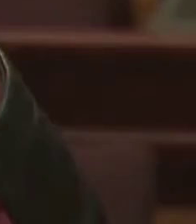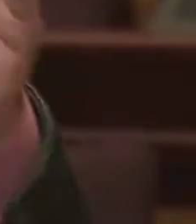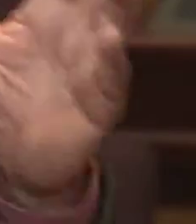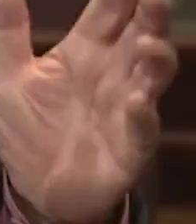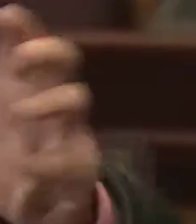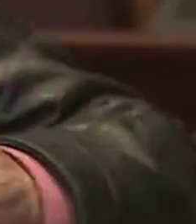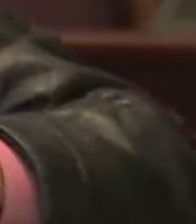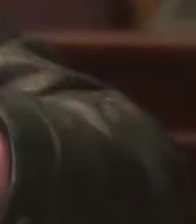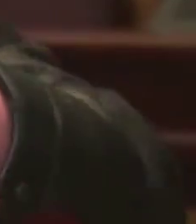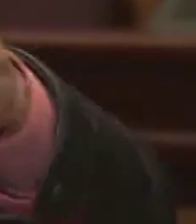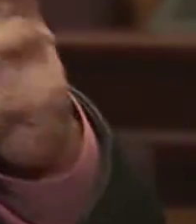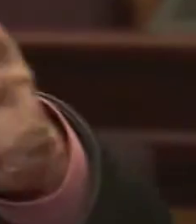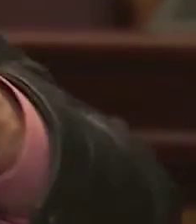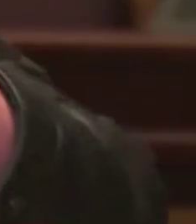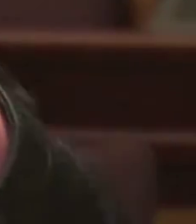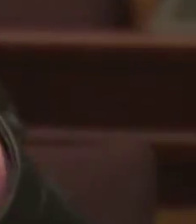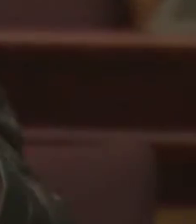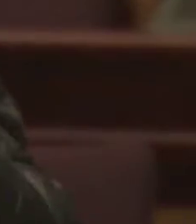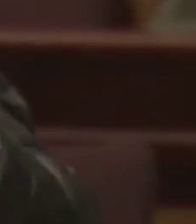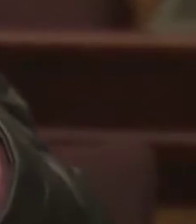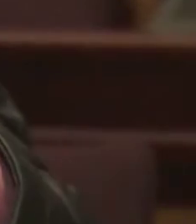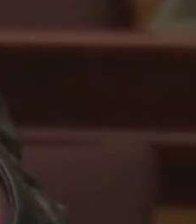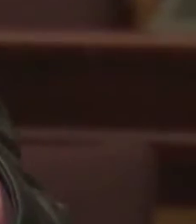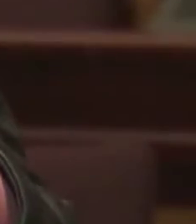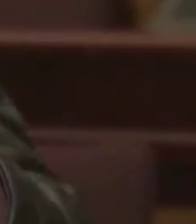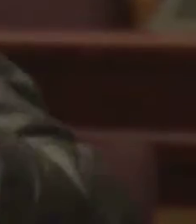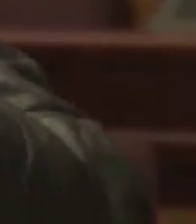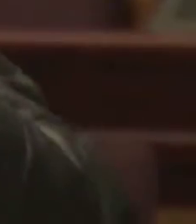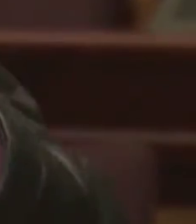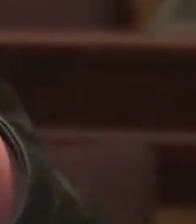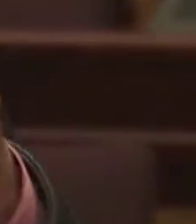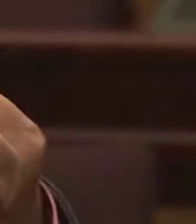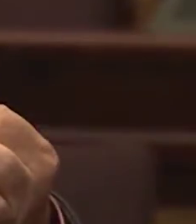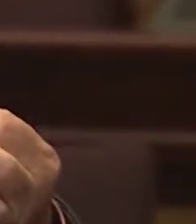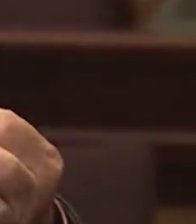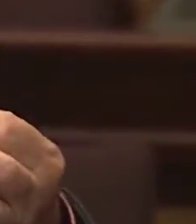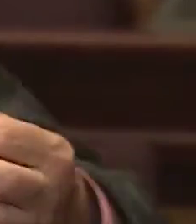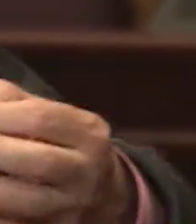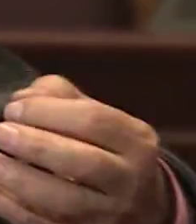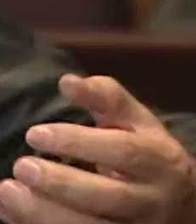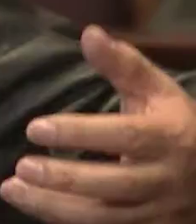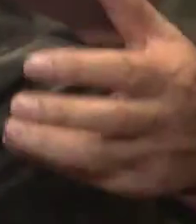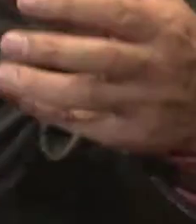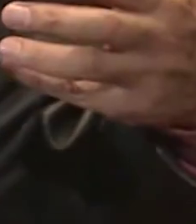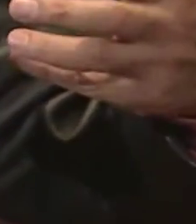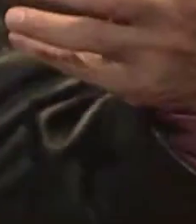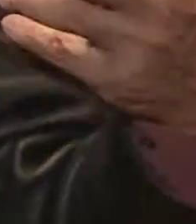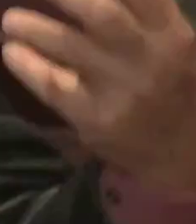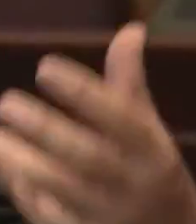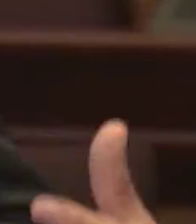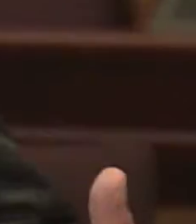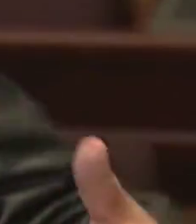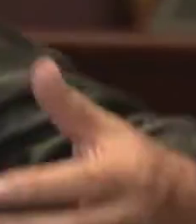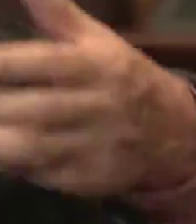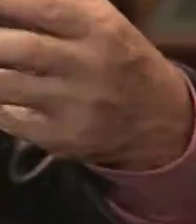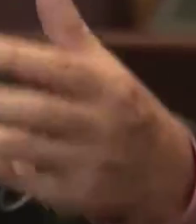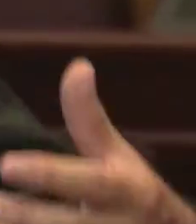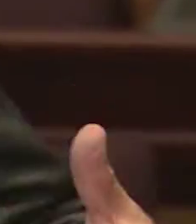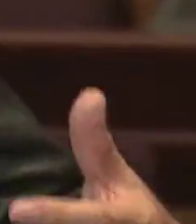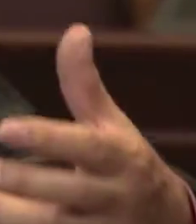una figura podríamos decir estrafalaria porque se le pone todo